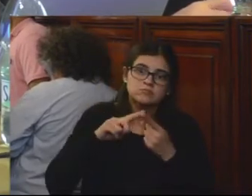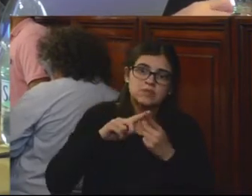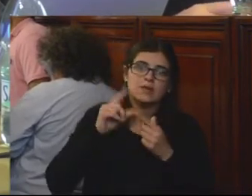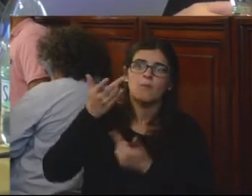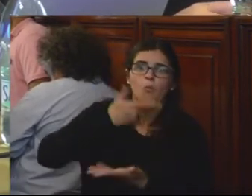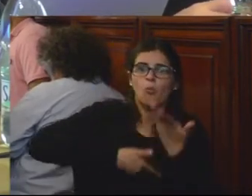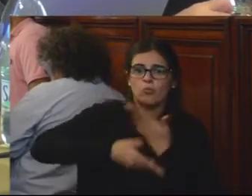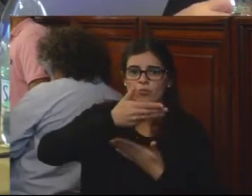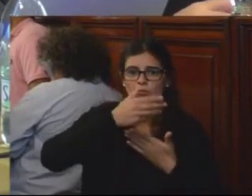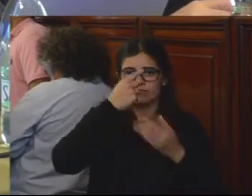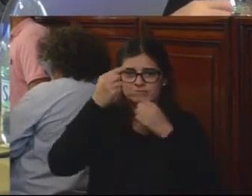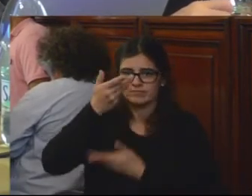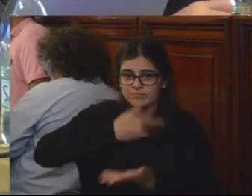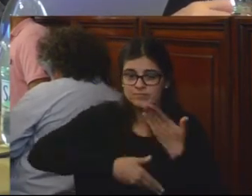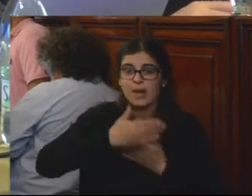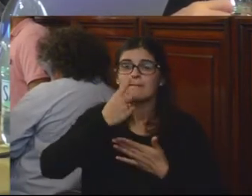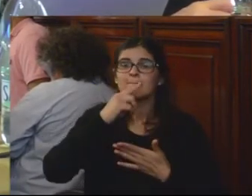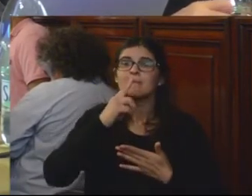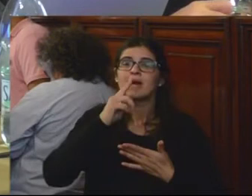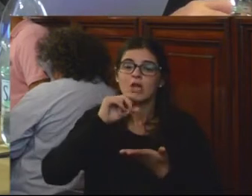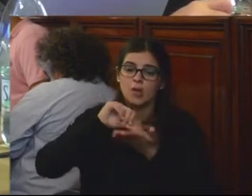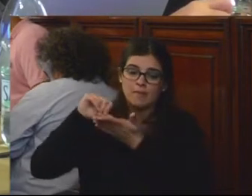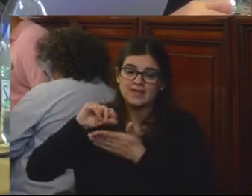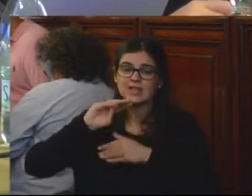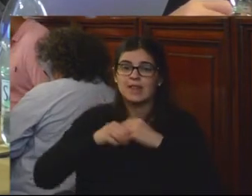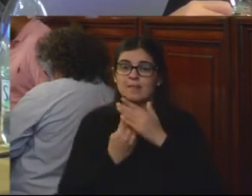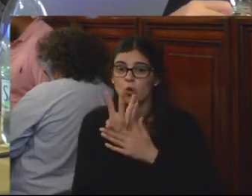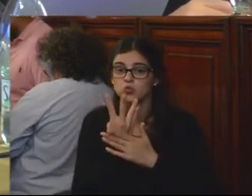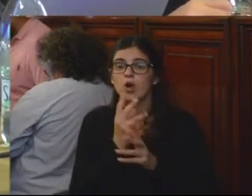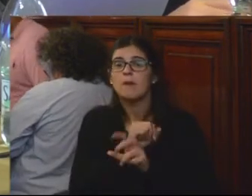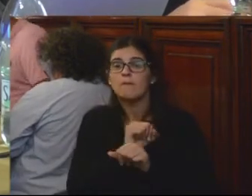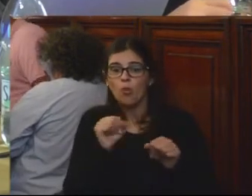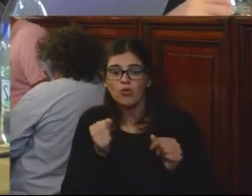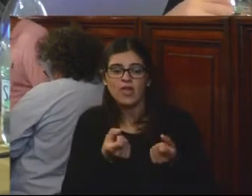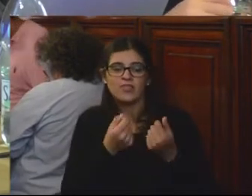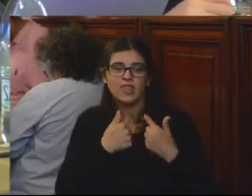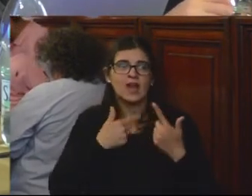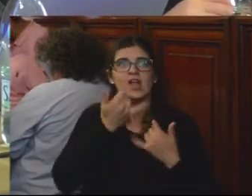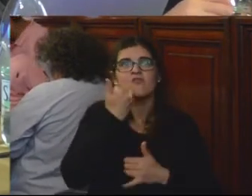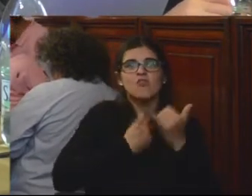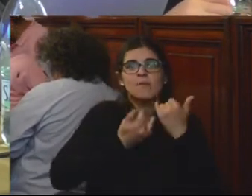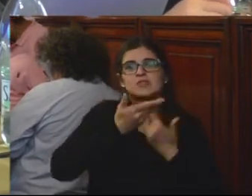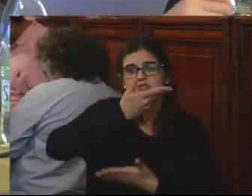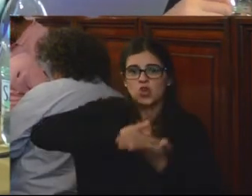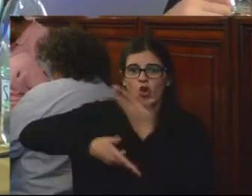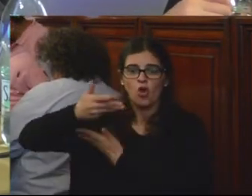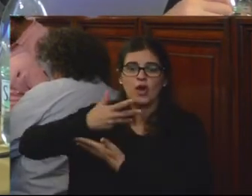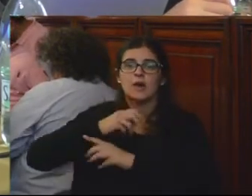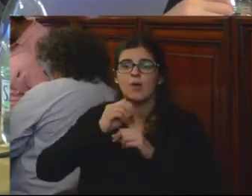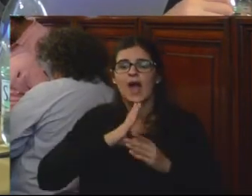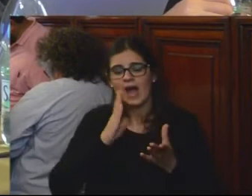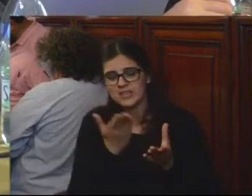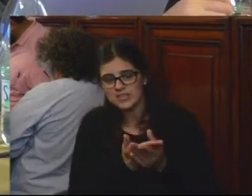para que los estados del mercosur pudiéramos de brindarnos mutuamente información que tenemos en nuestros archivos